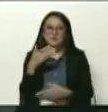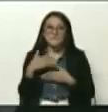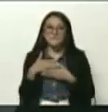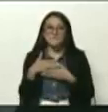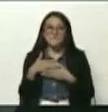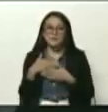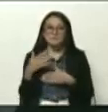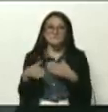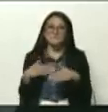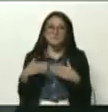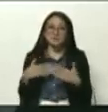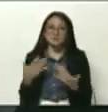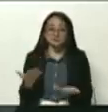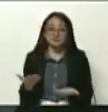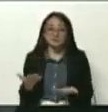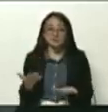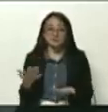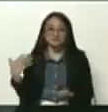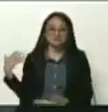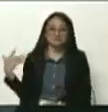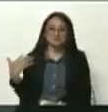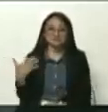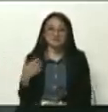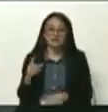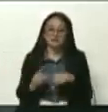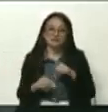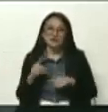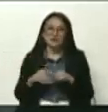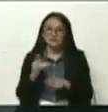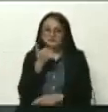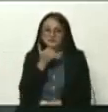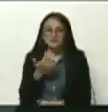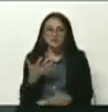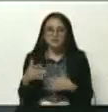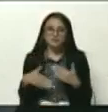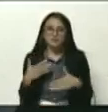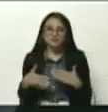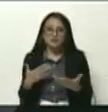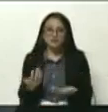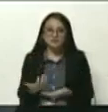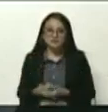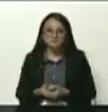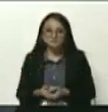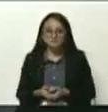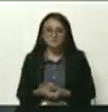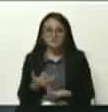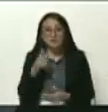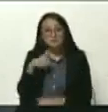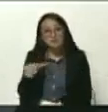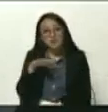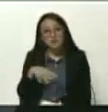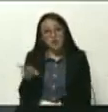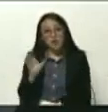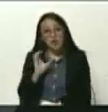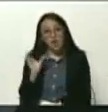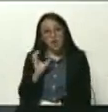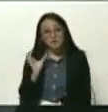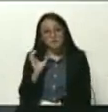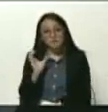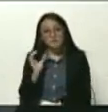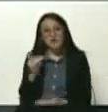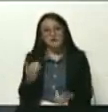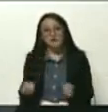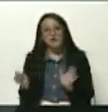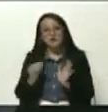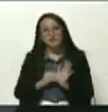Un proceso en el cual han pasado muchas cosas, un proceso en el cual el pueblo de Colombia ha aspirado